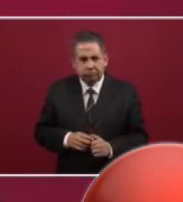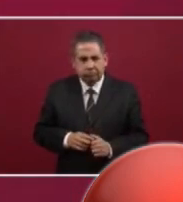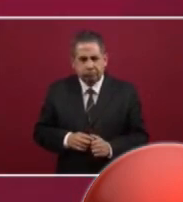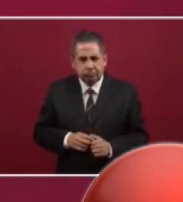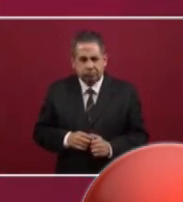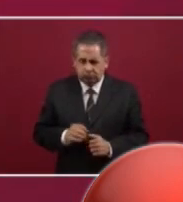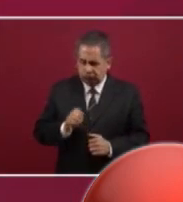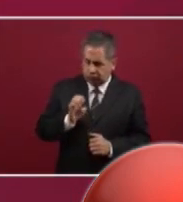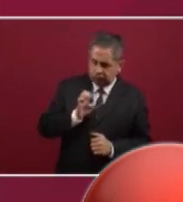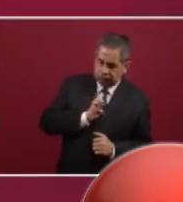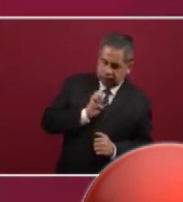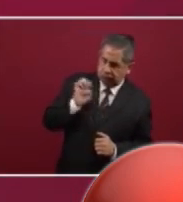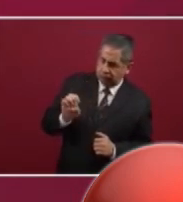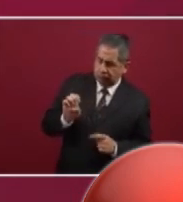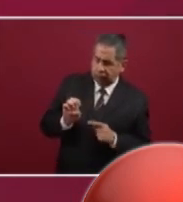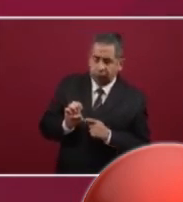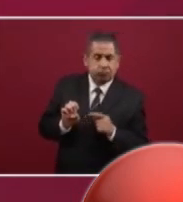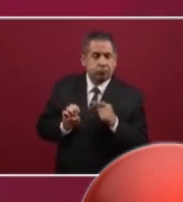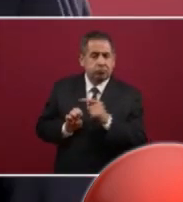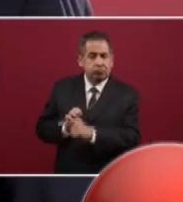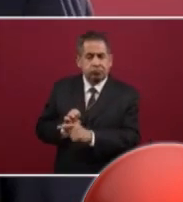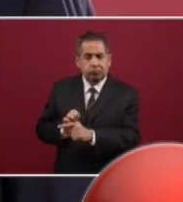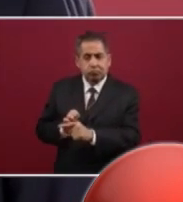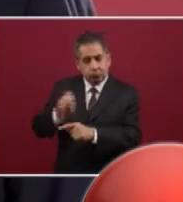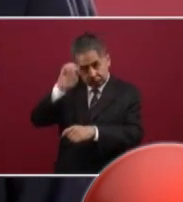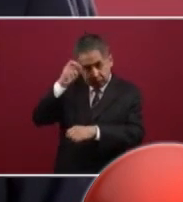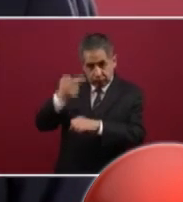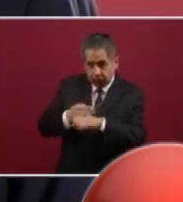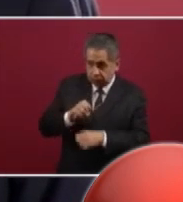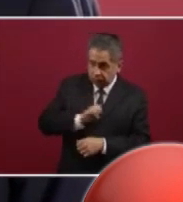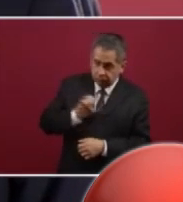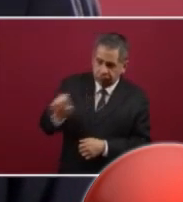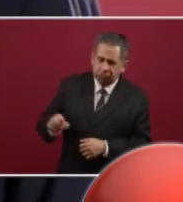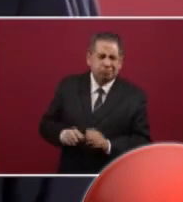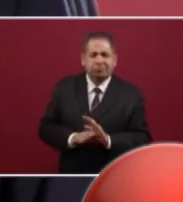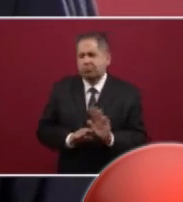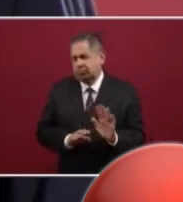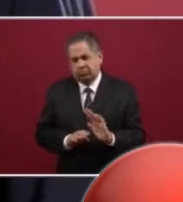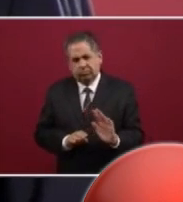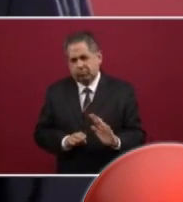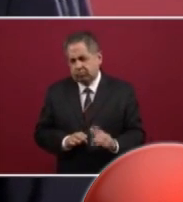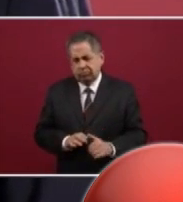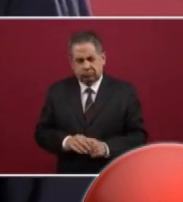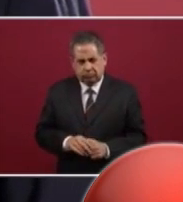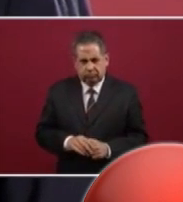el odio al extranjero,